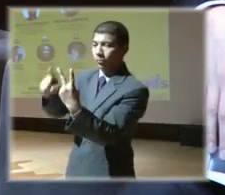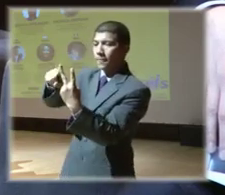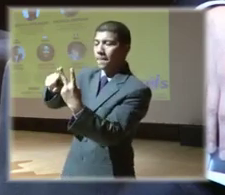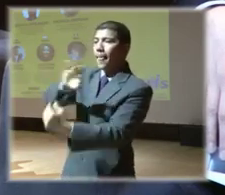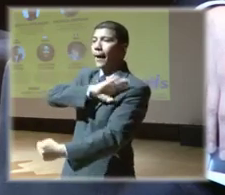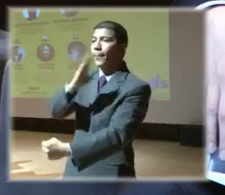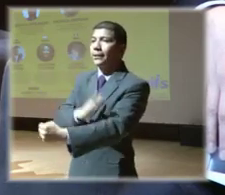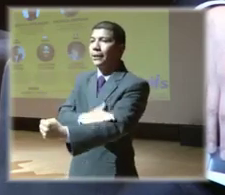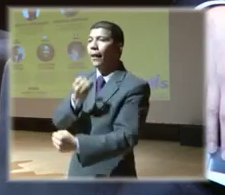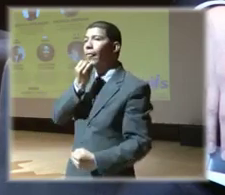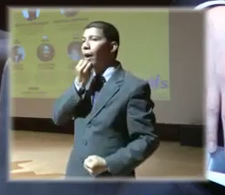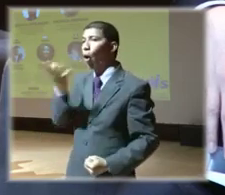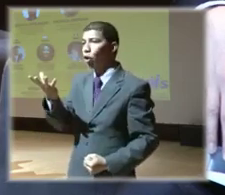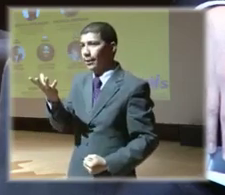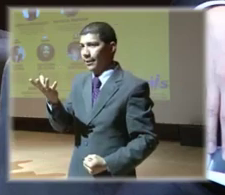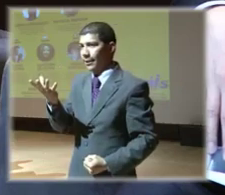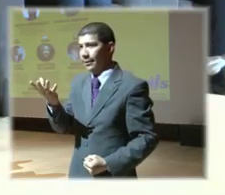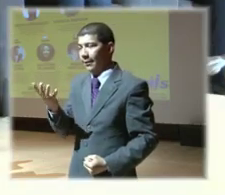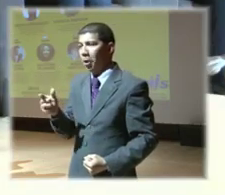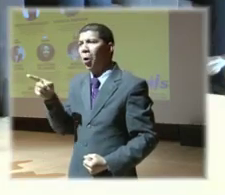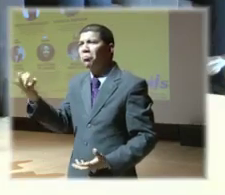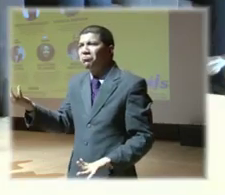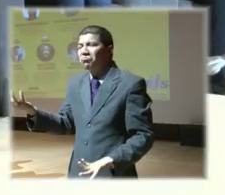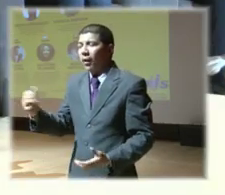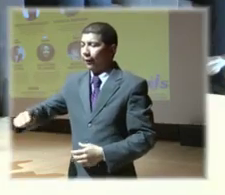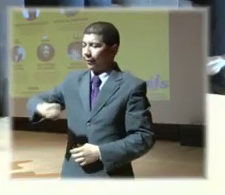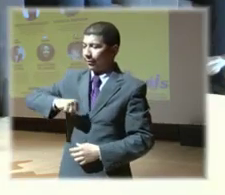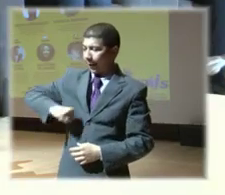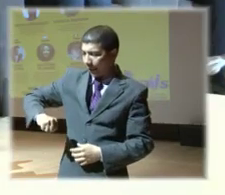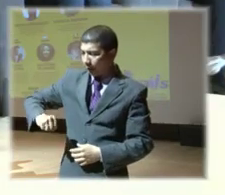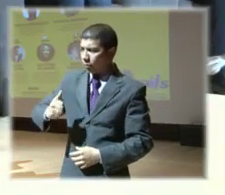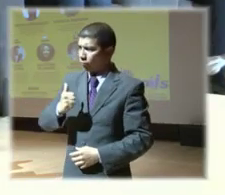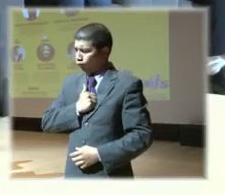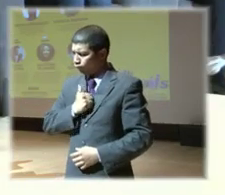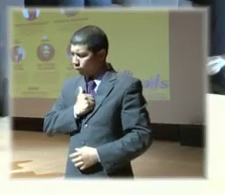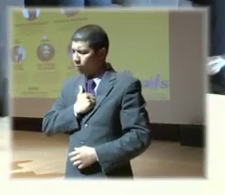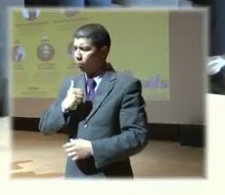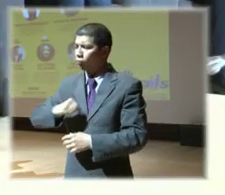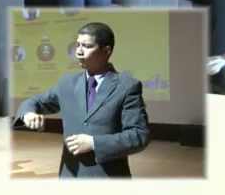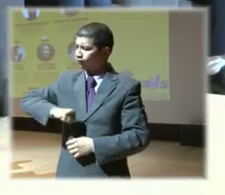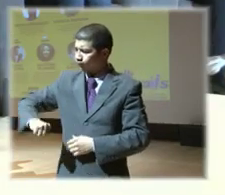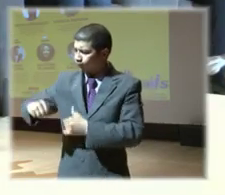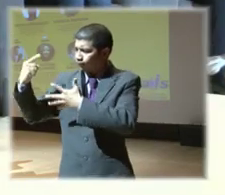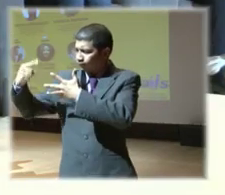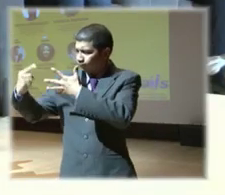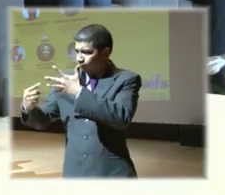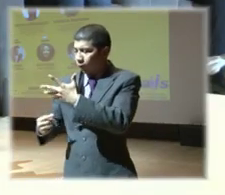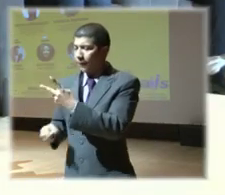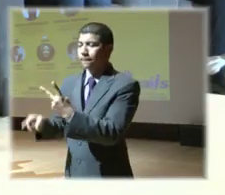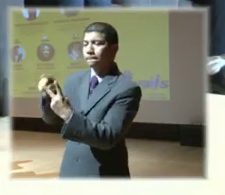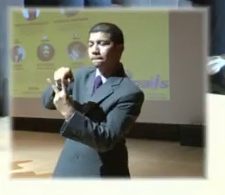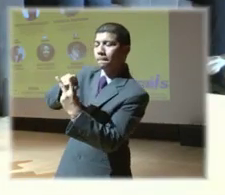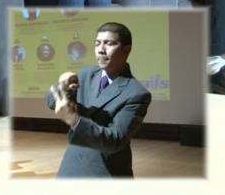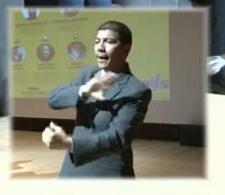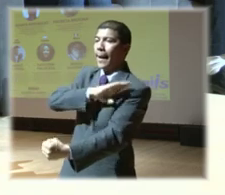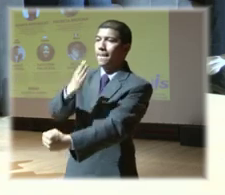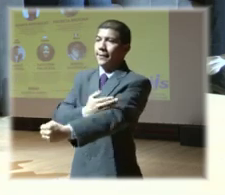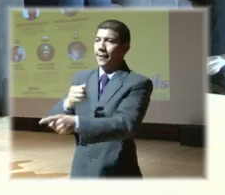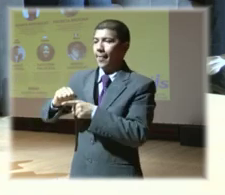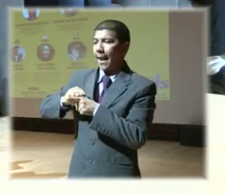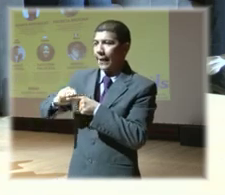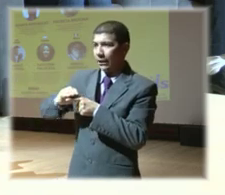la capacidad de tener derechos o ser idóneo para tener derechos, y la capacidad de ejercicio, que es la